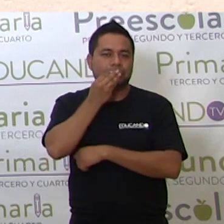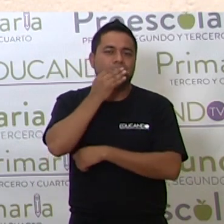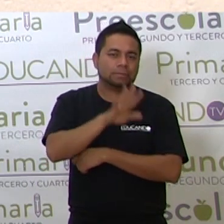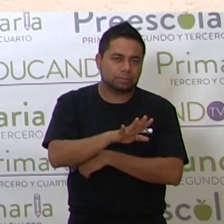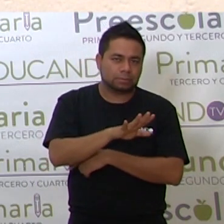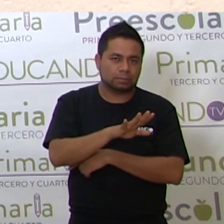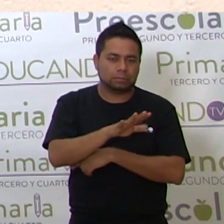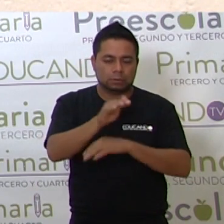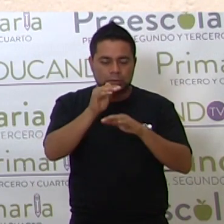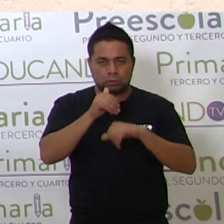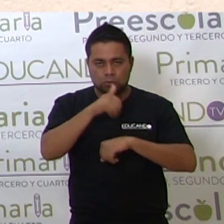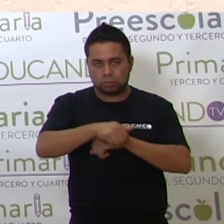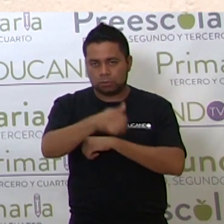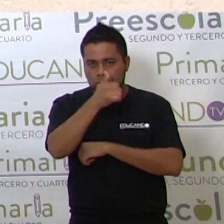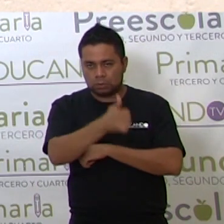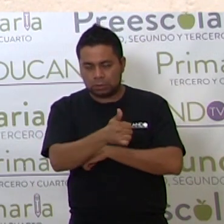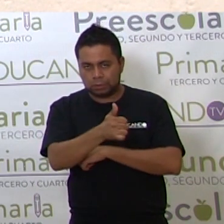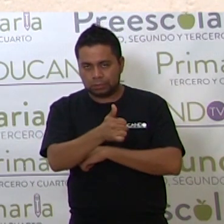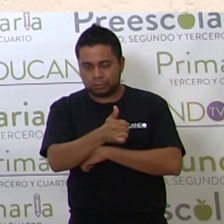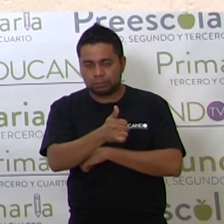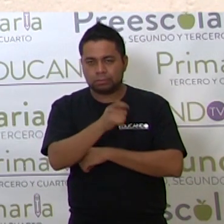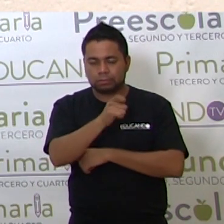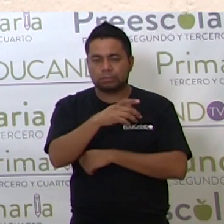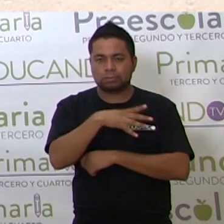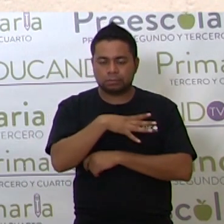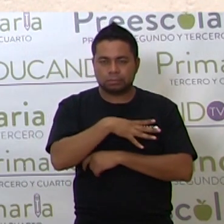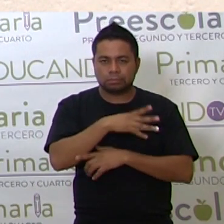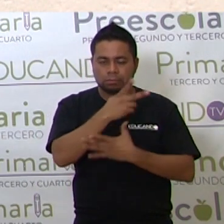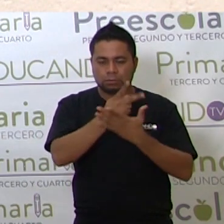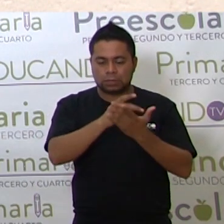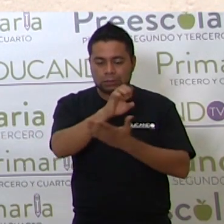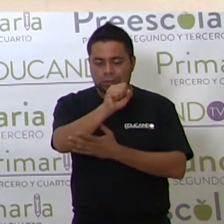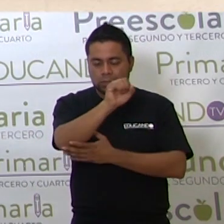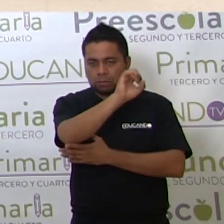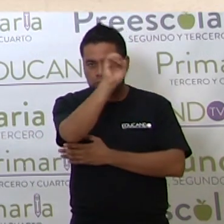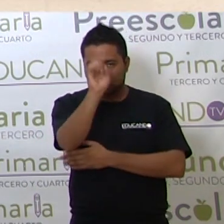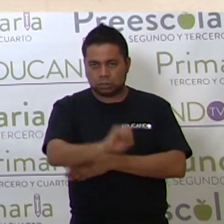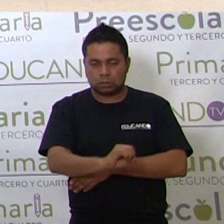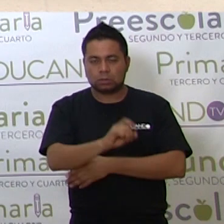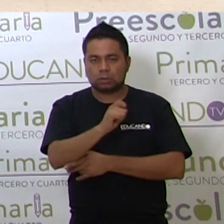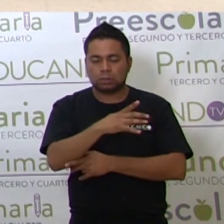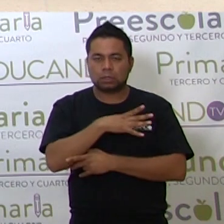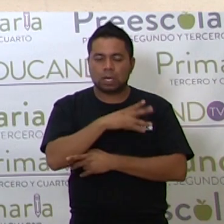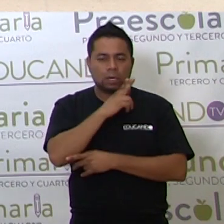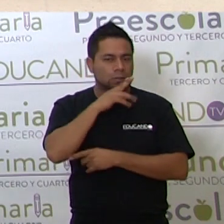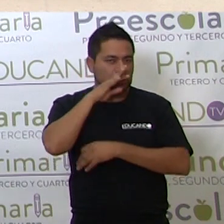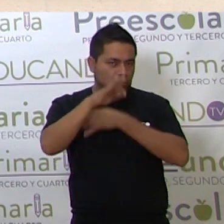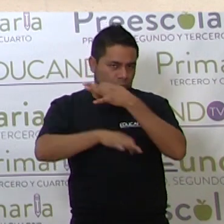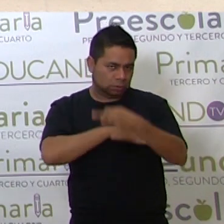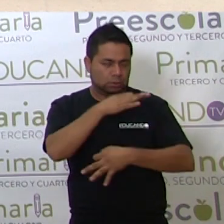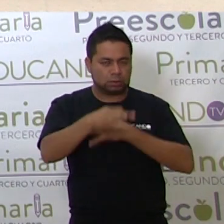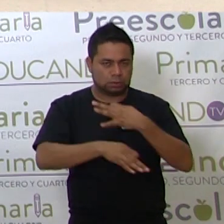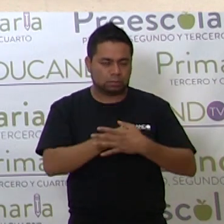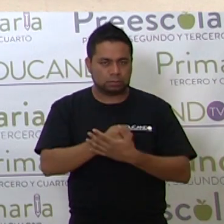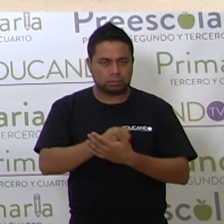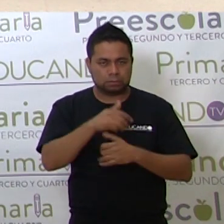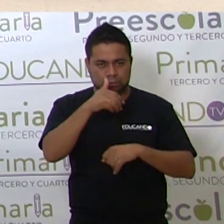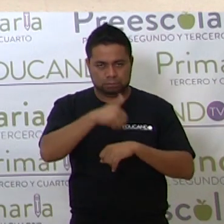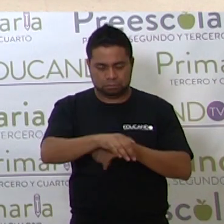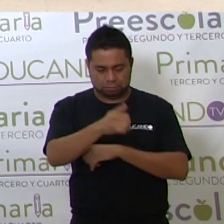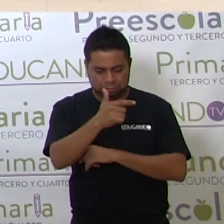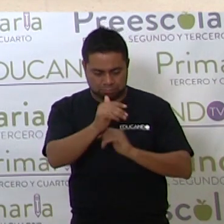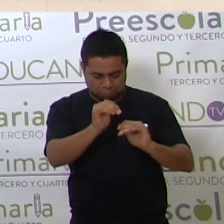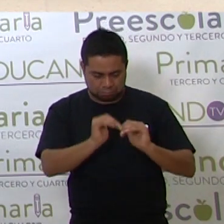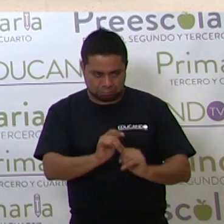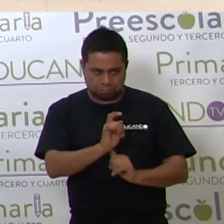en la pregunta 6 vemos que ven un 60% los noticieros en la pregunta 7